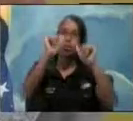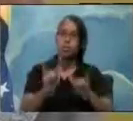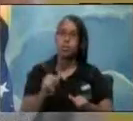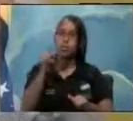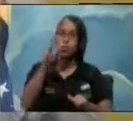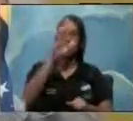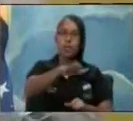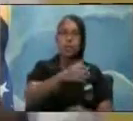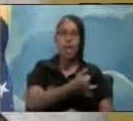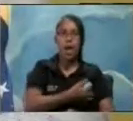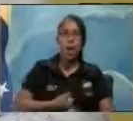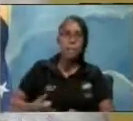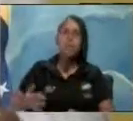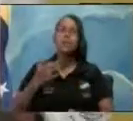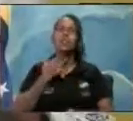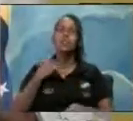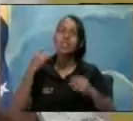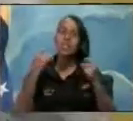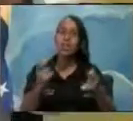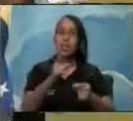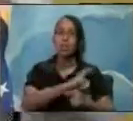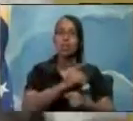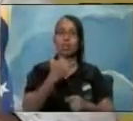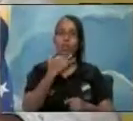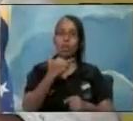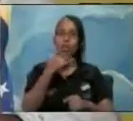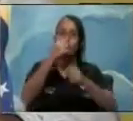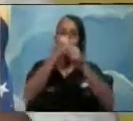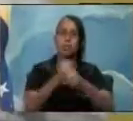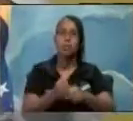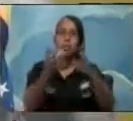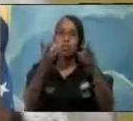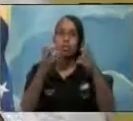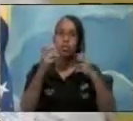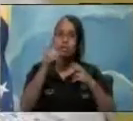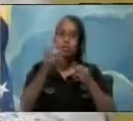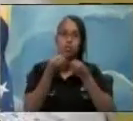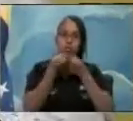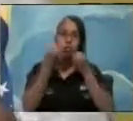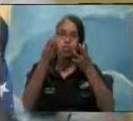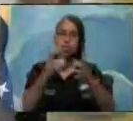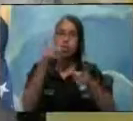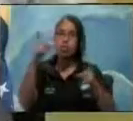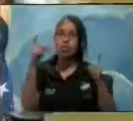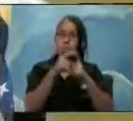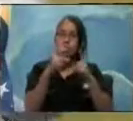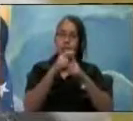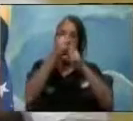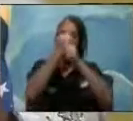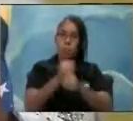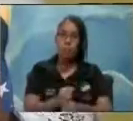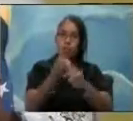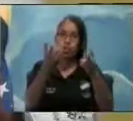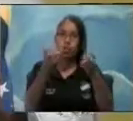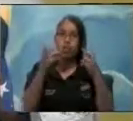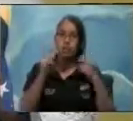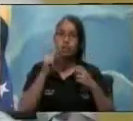allí hambriento, sediento de algo, esperando recibir un consejo, esperando recibir una palabra, esperando